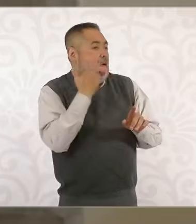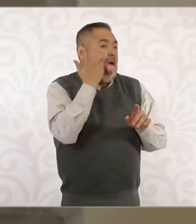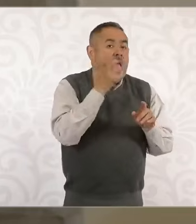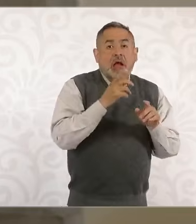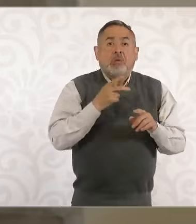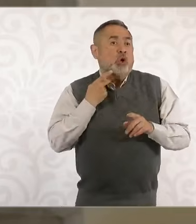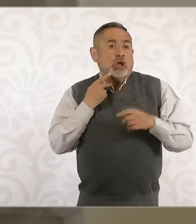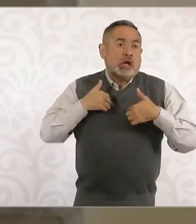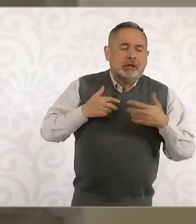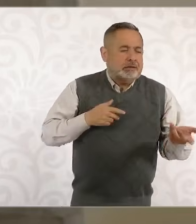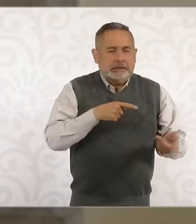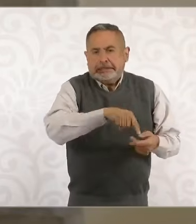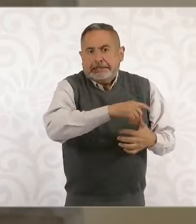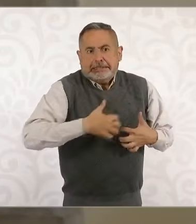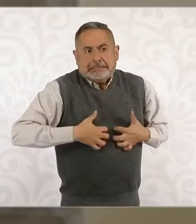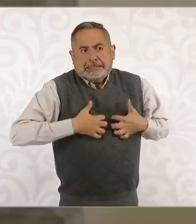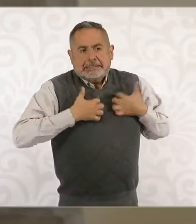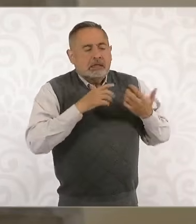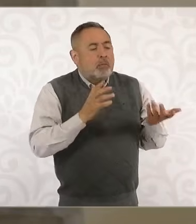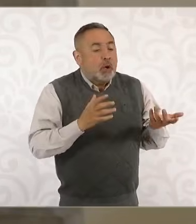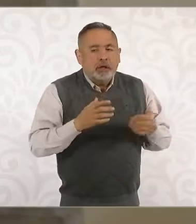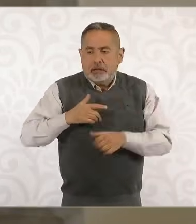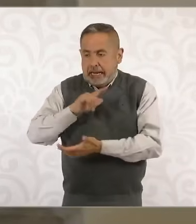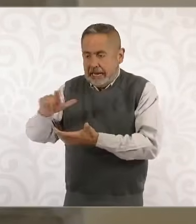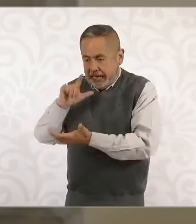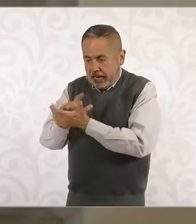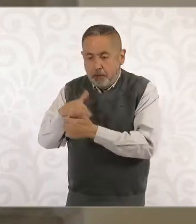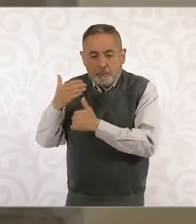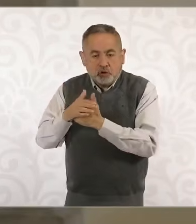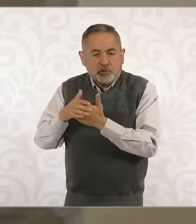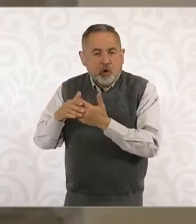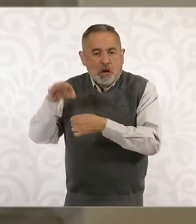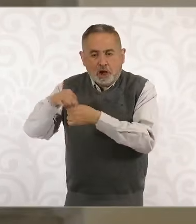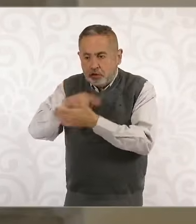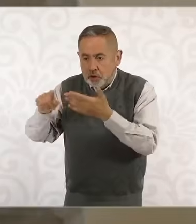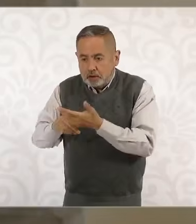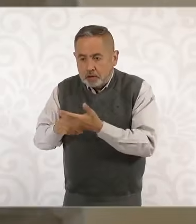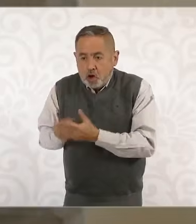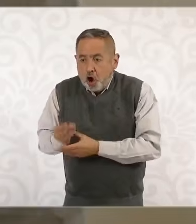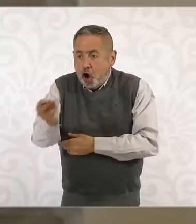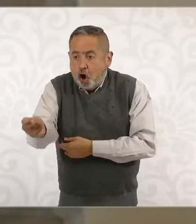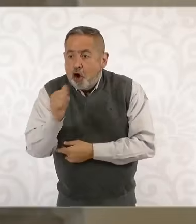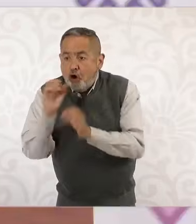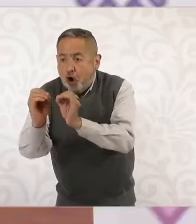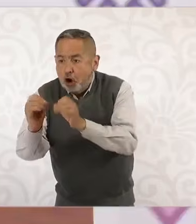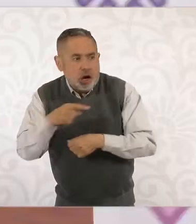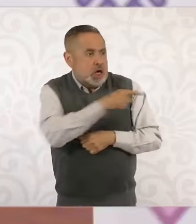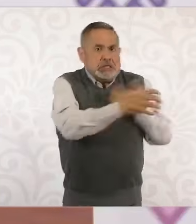con mucha histeria ante una reforma electoral que ni siquiera ha presentado. Sí. Sergio Eso es Aguayo. lo